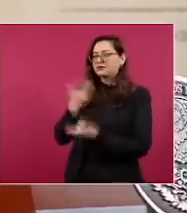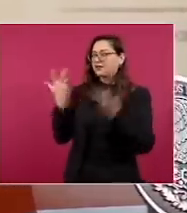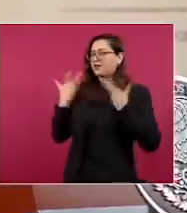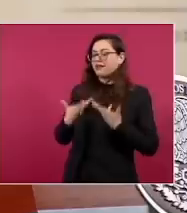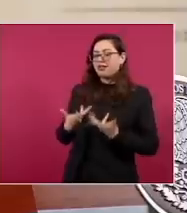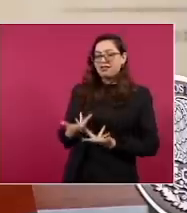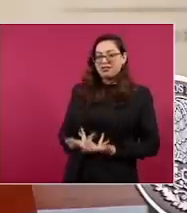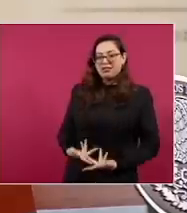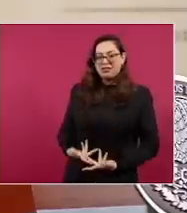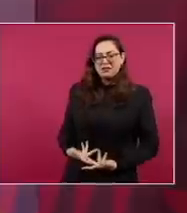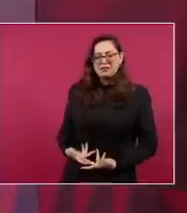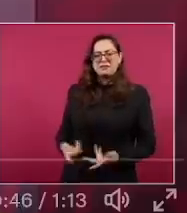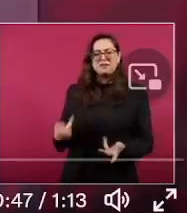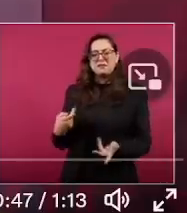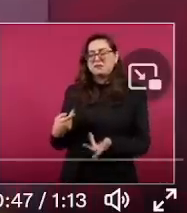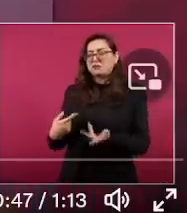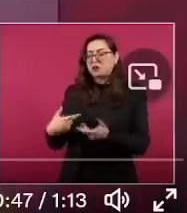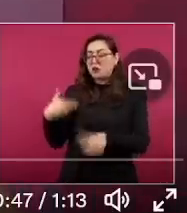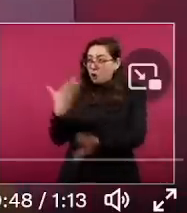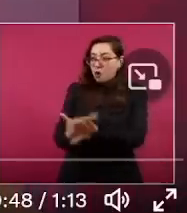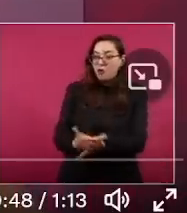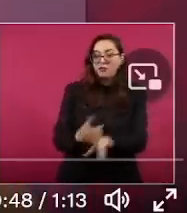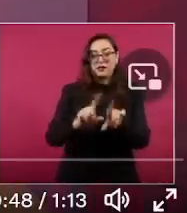no al presidente, al proyecto.